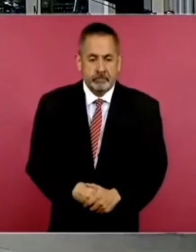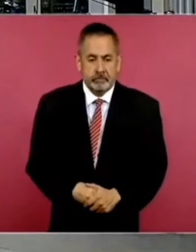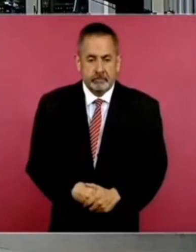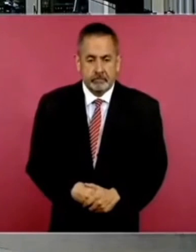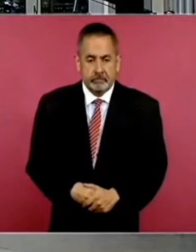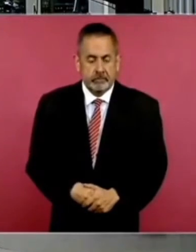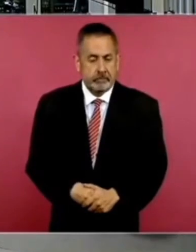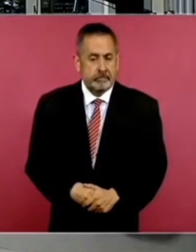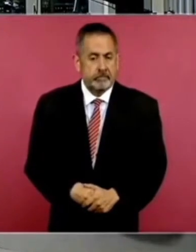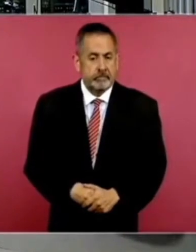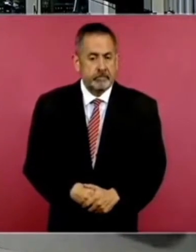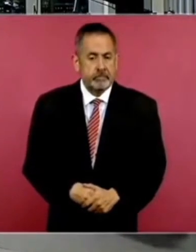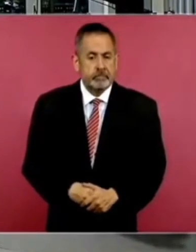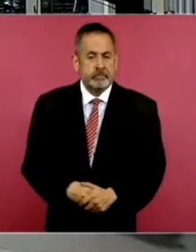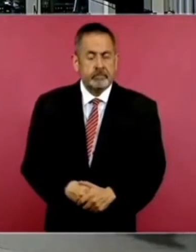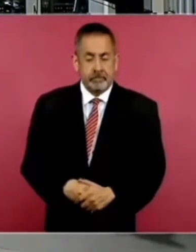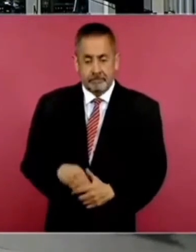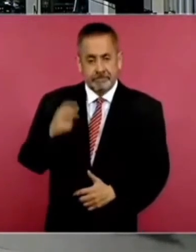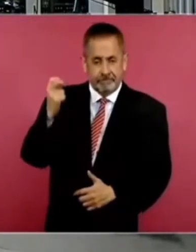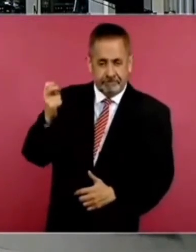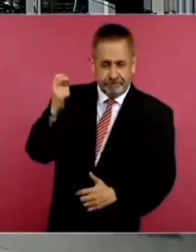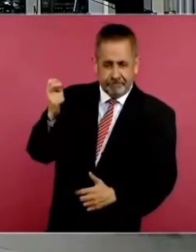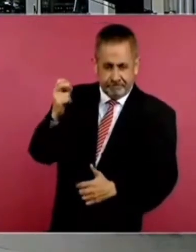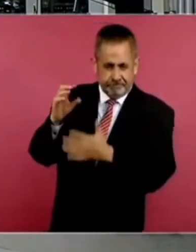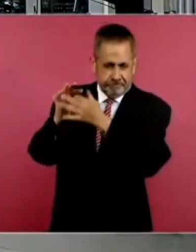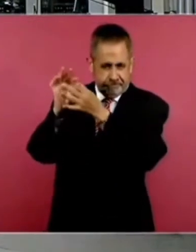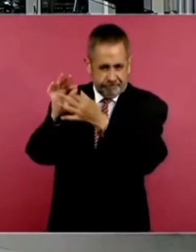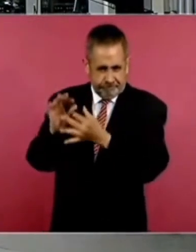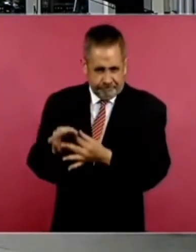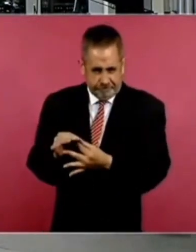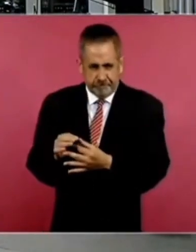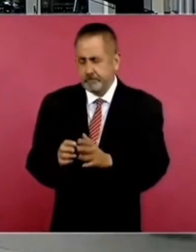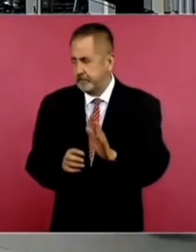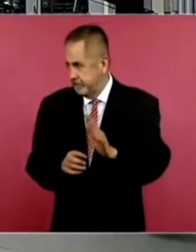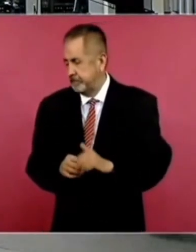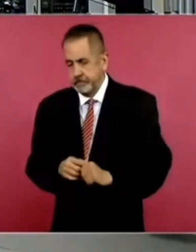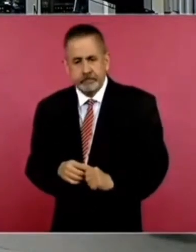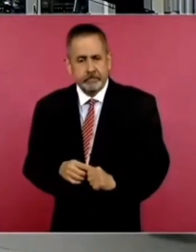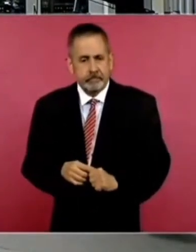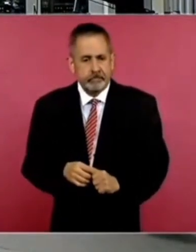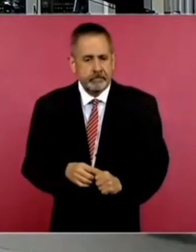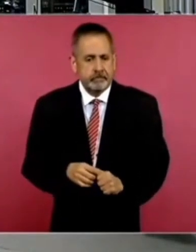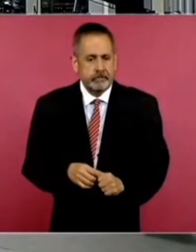difirieron, sí. Todo esto es lo que